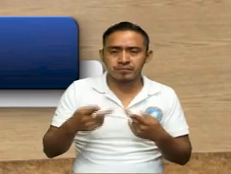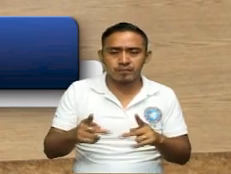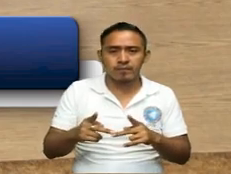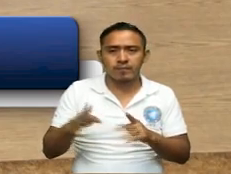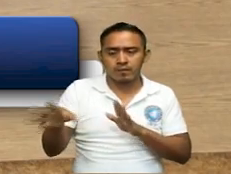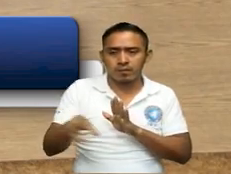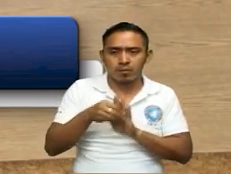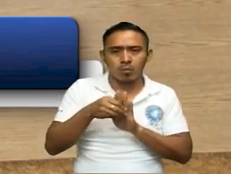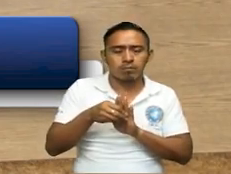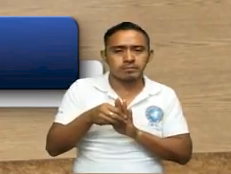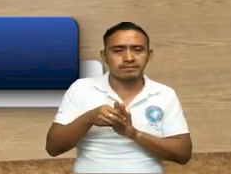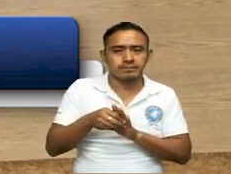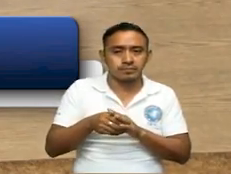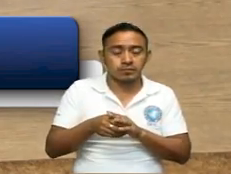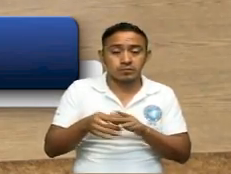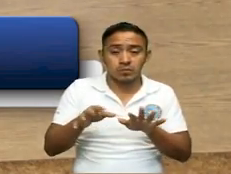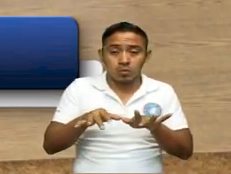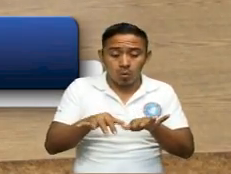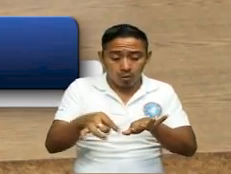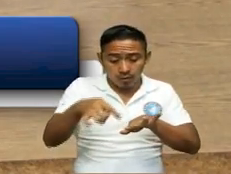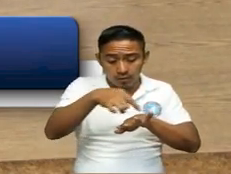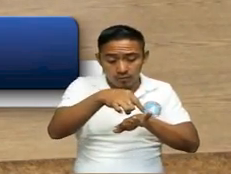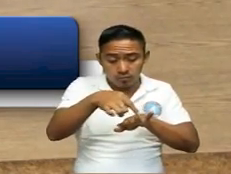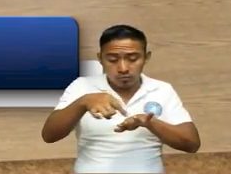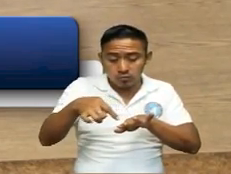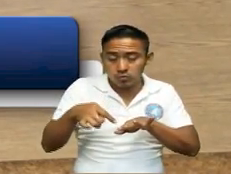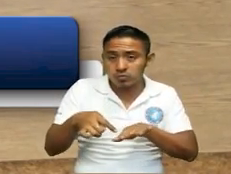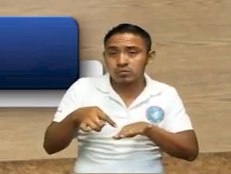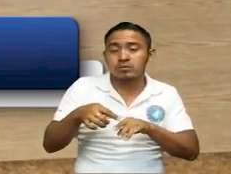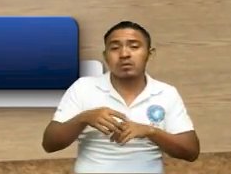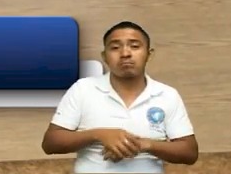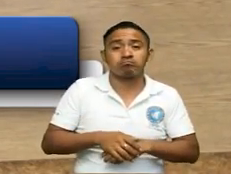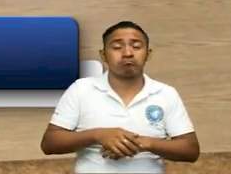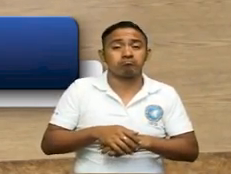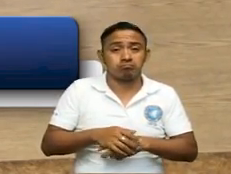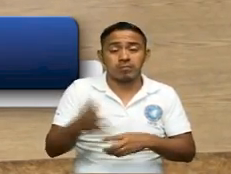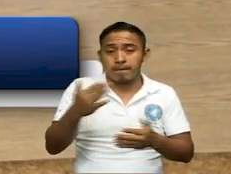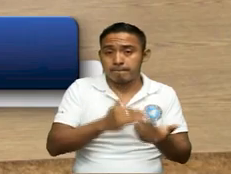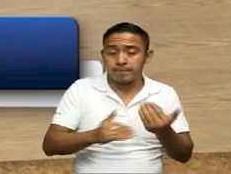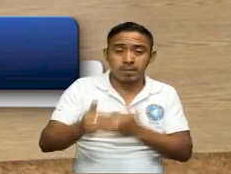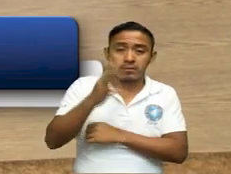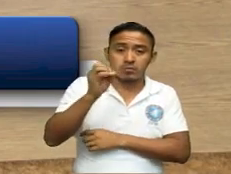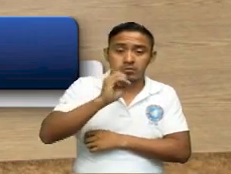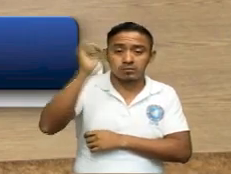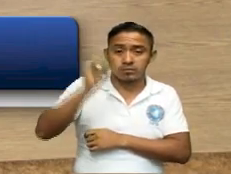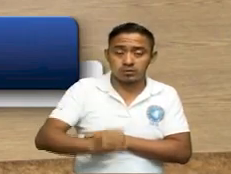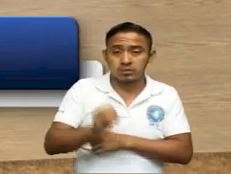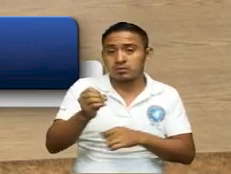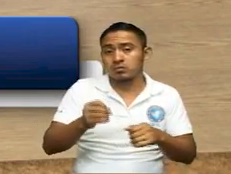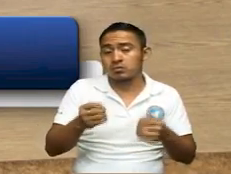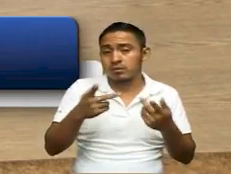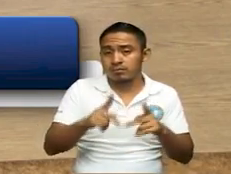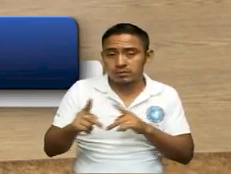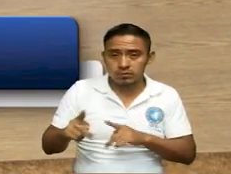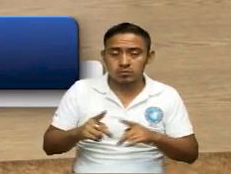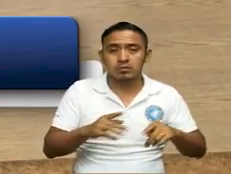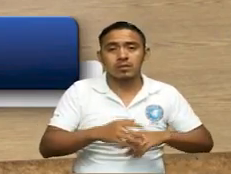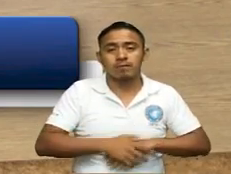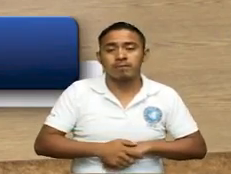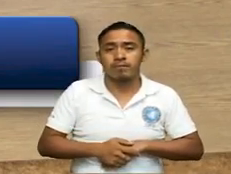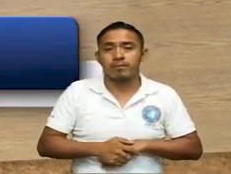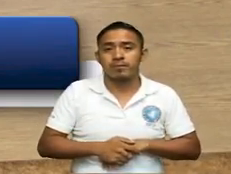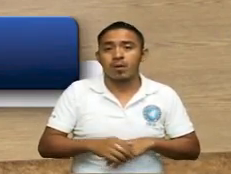infección del hongo de la uña, según estudios, afecta a más del 50% de la población mundial.